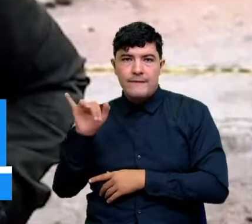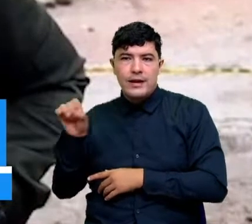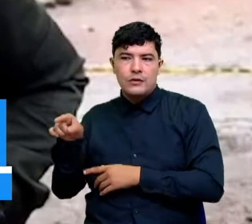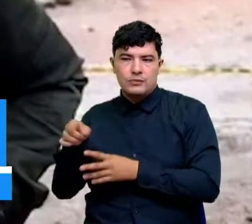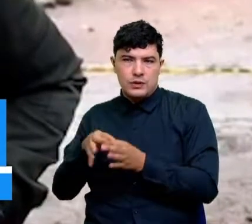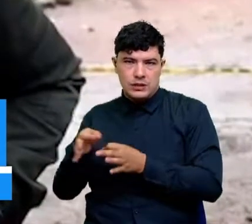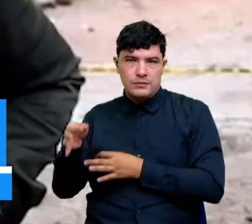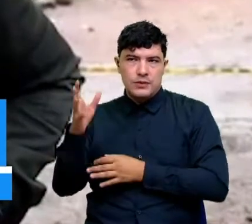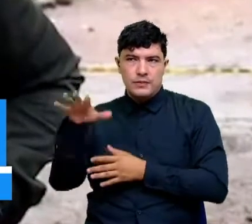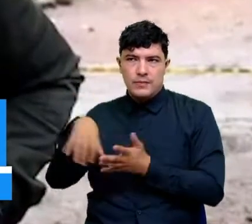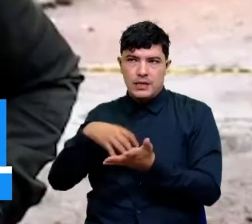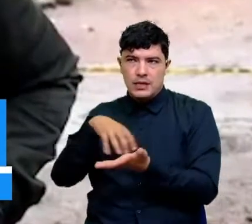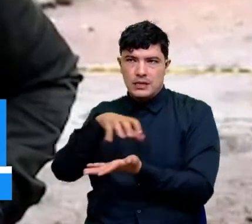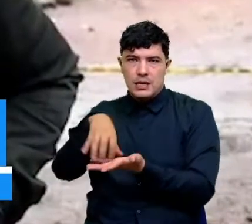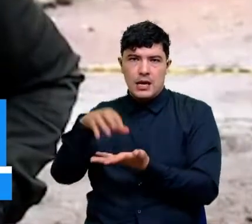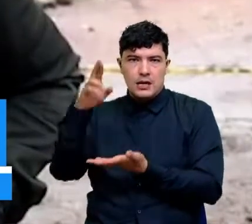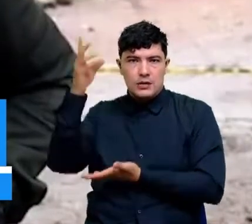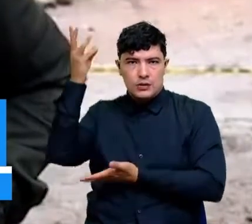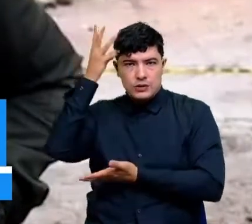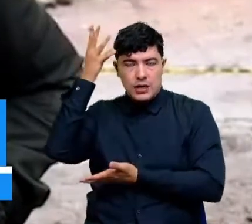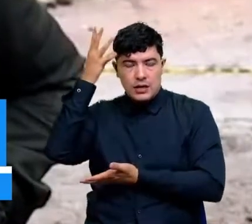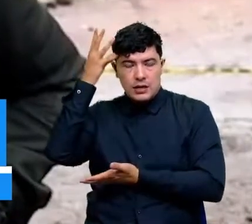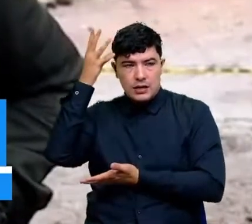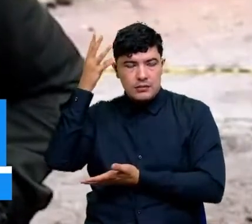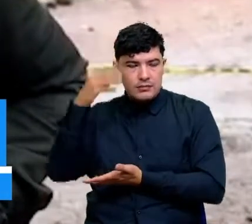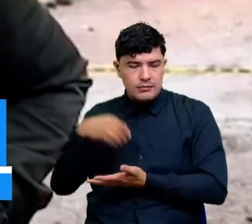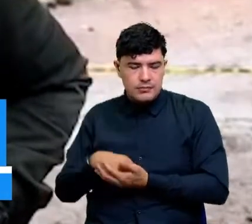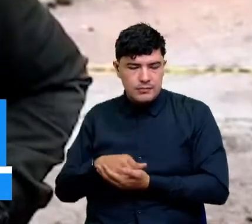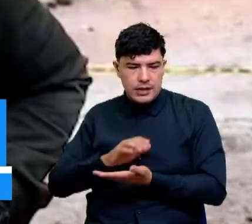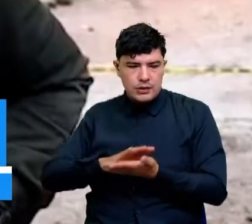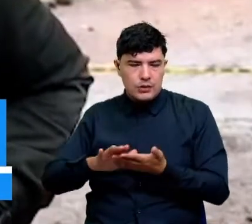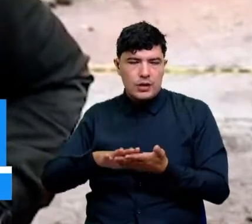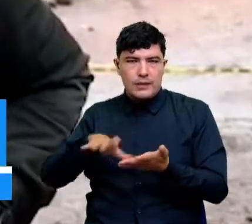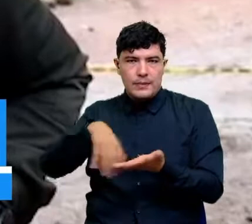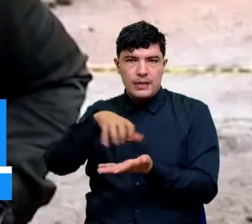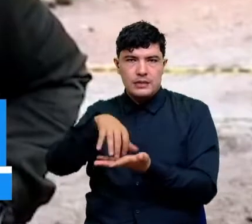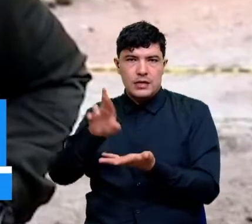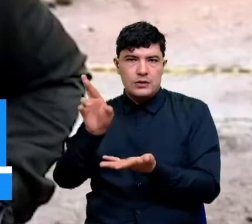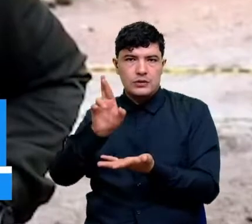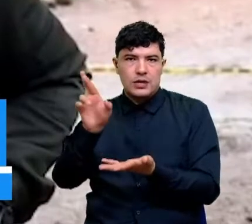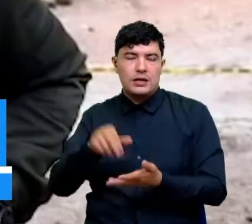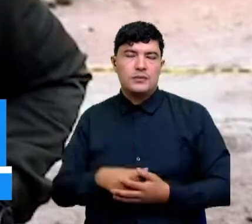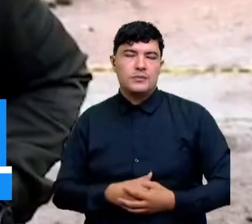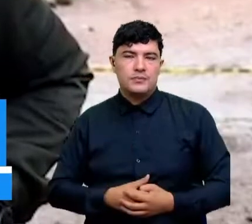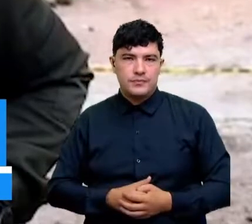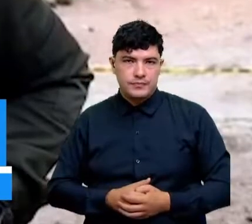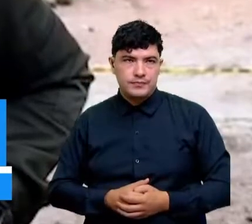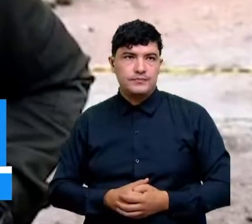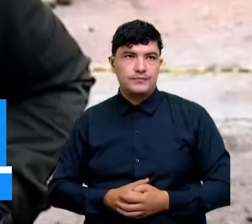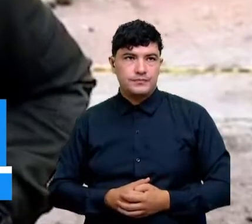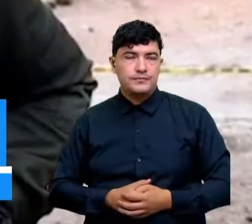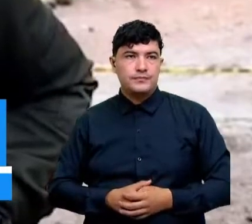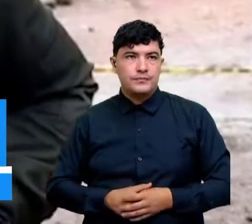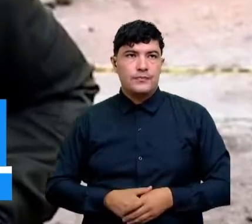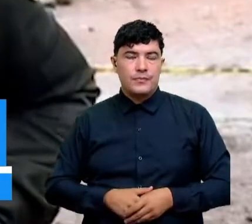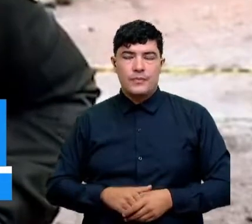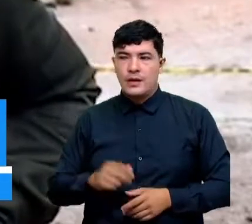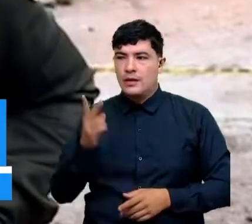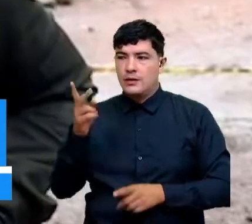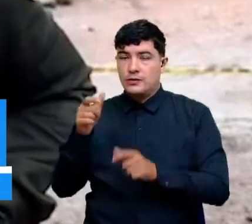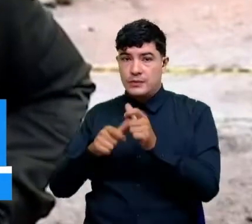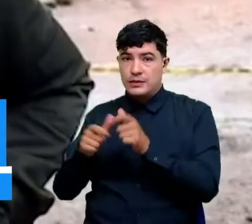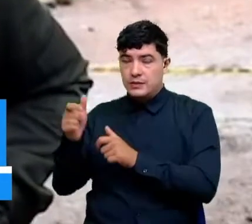dos cuerpos sin vida, también ultimados con armas de fuego. Y de acuerdo a